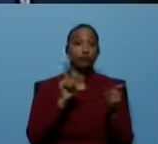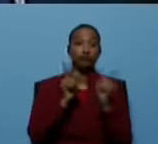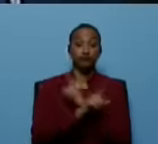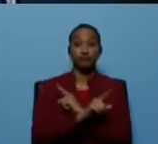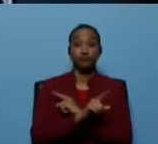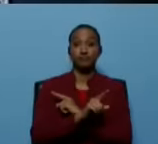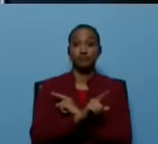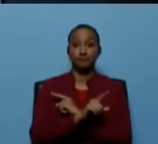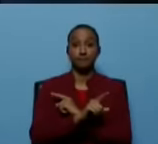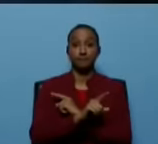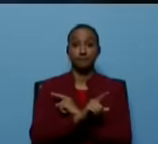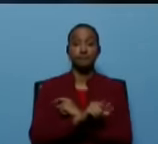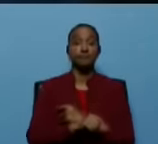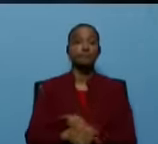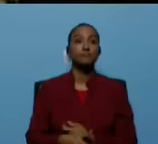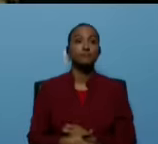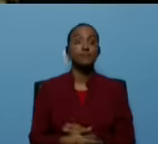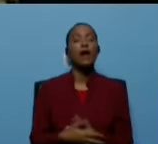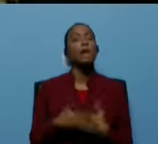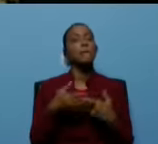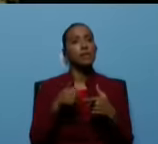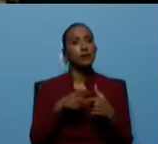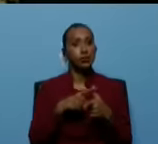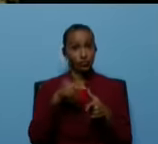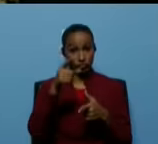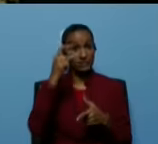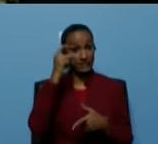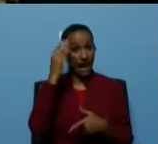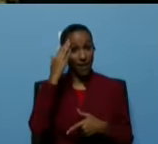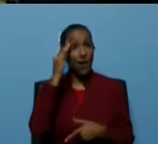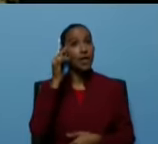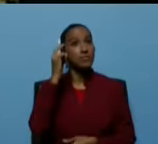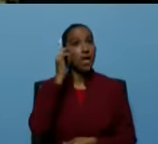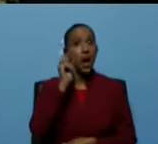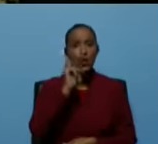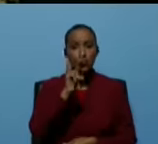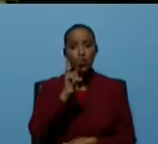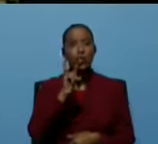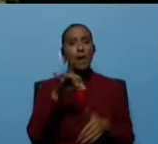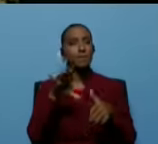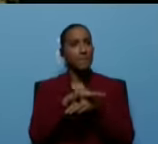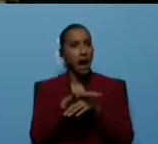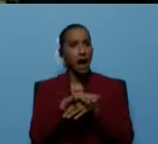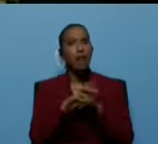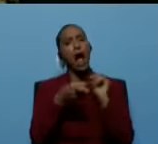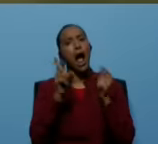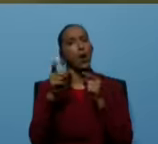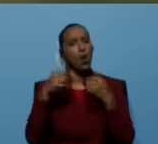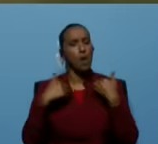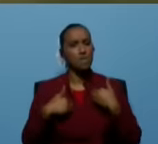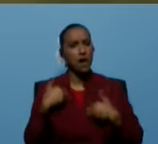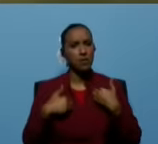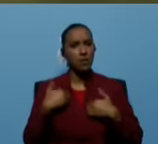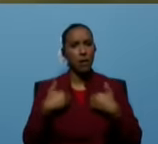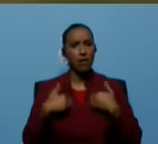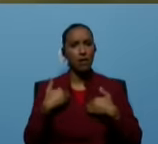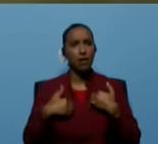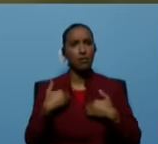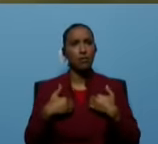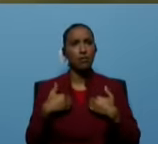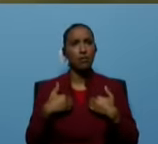Ahora bien, ustedes saben que los días lunes, martes, algunos el día miércoles,